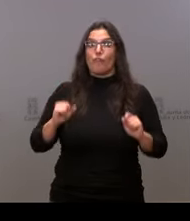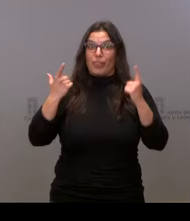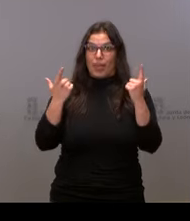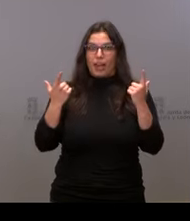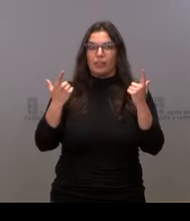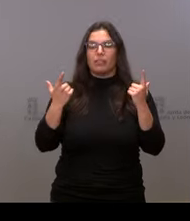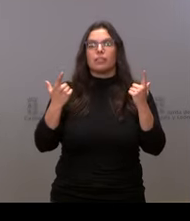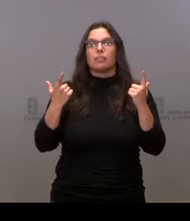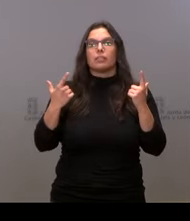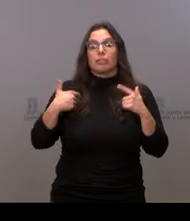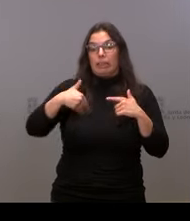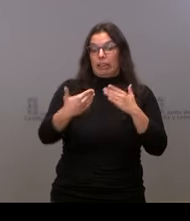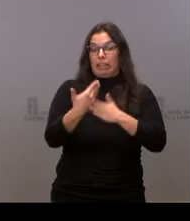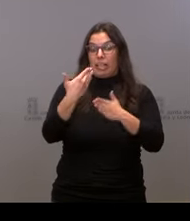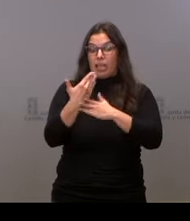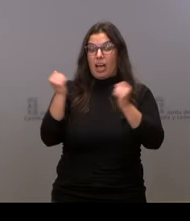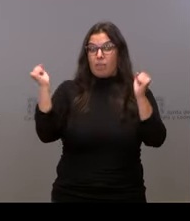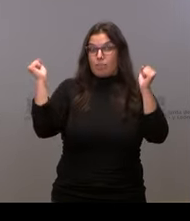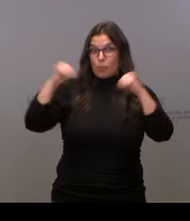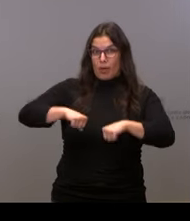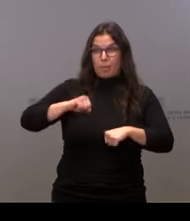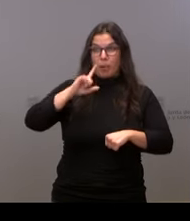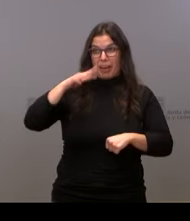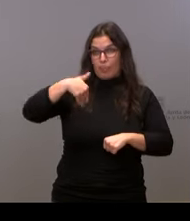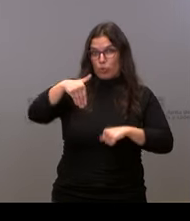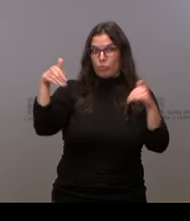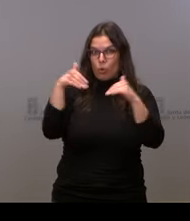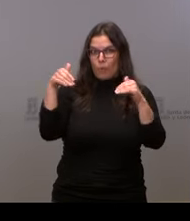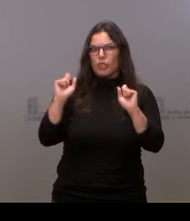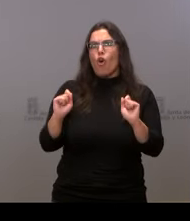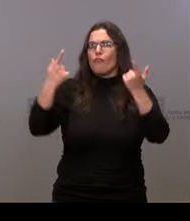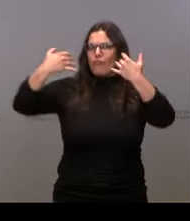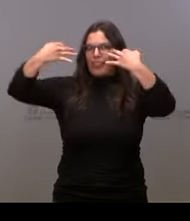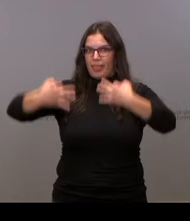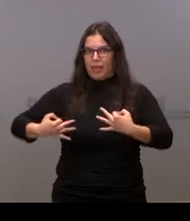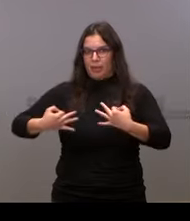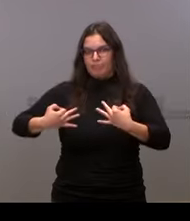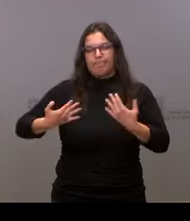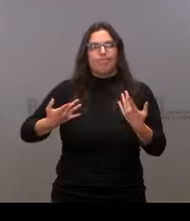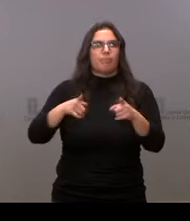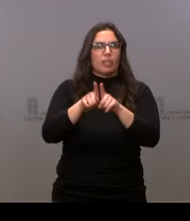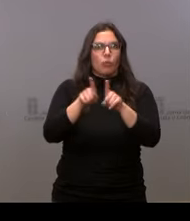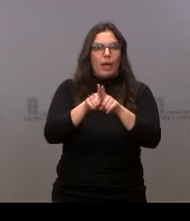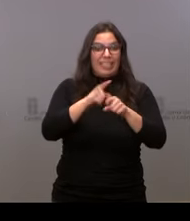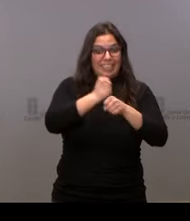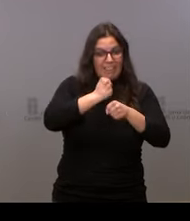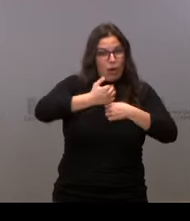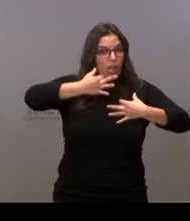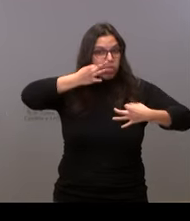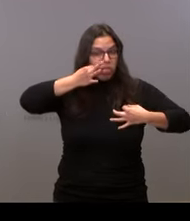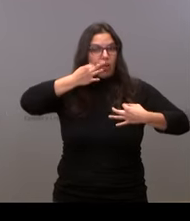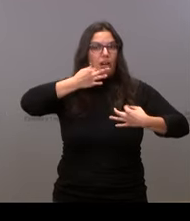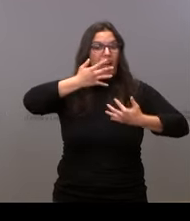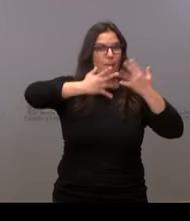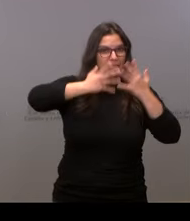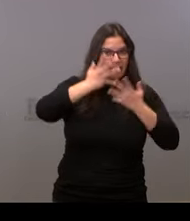a aprobar en los próximos días me parece que el próximo jueves lo que es el trabajo material administrativo